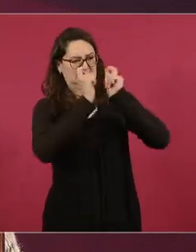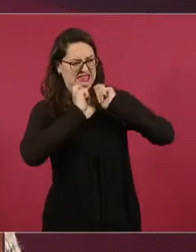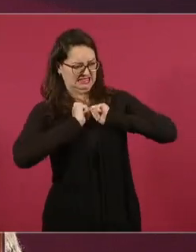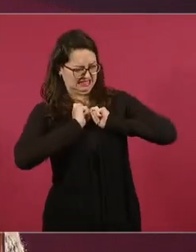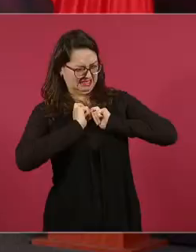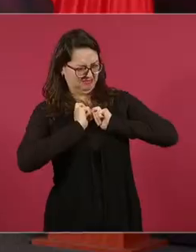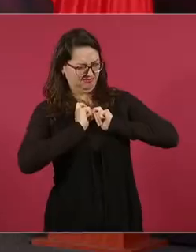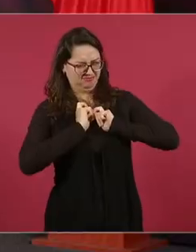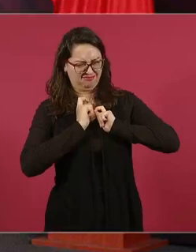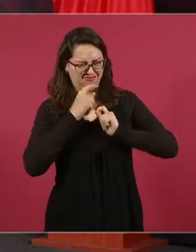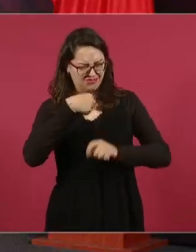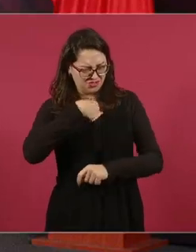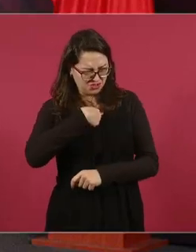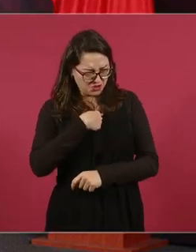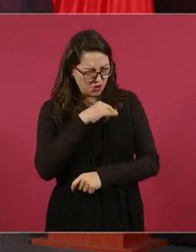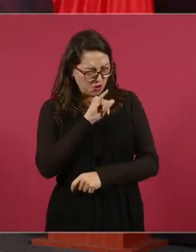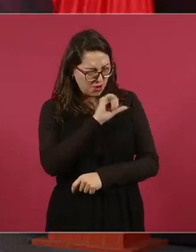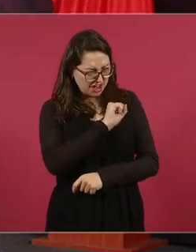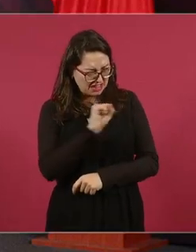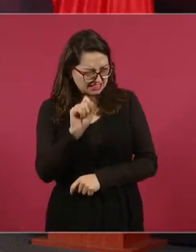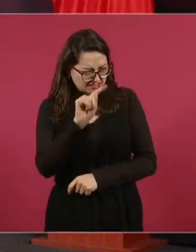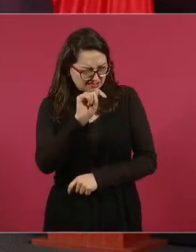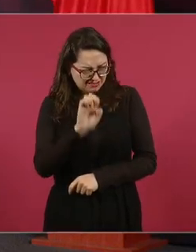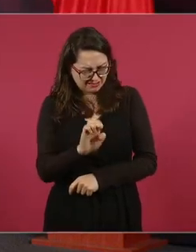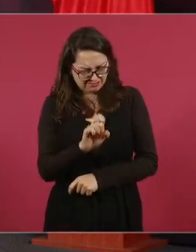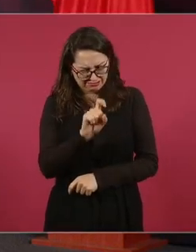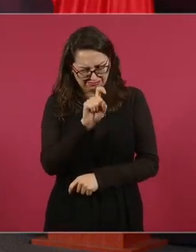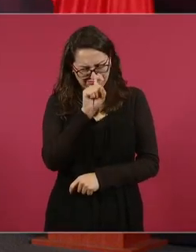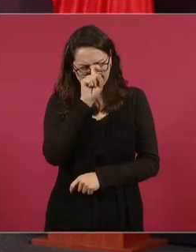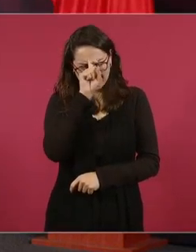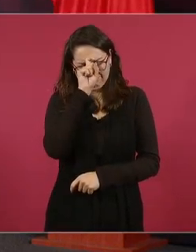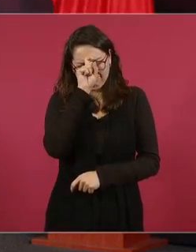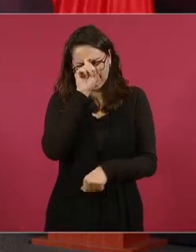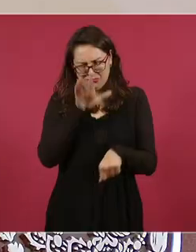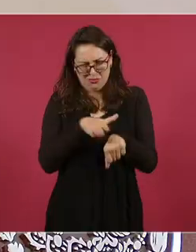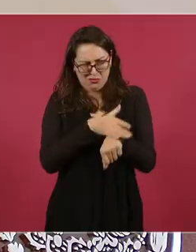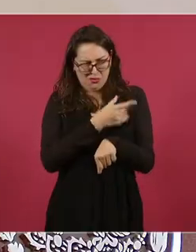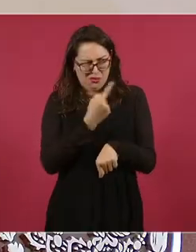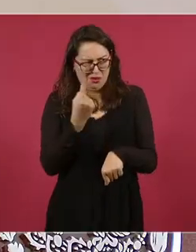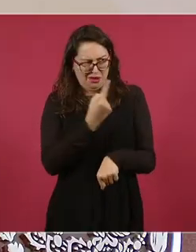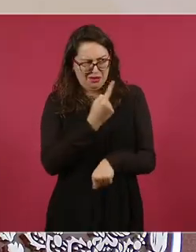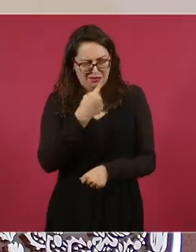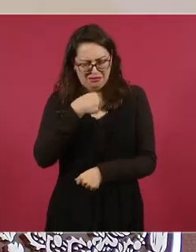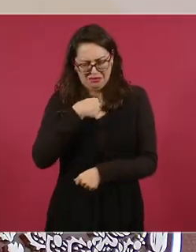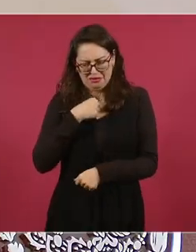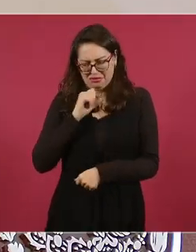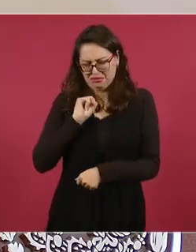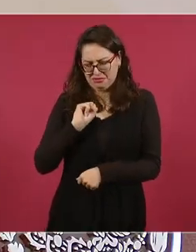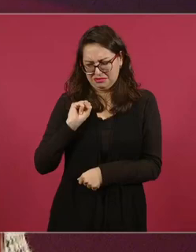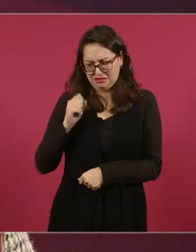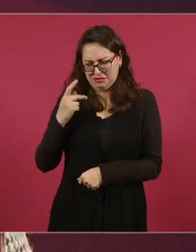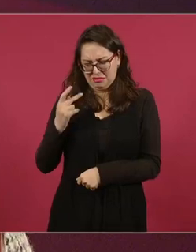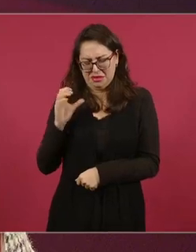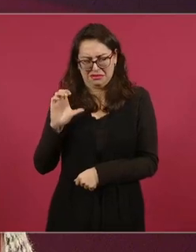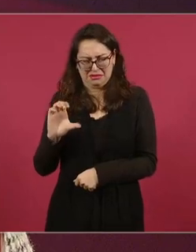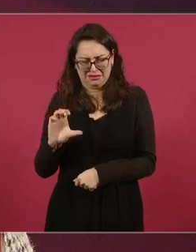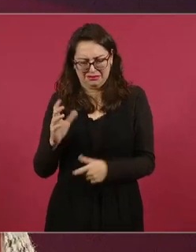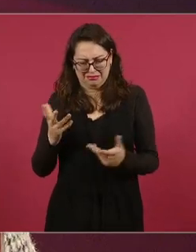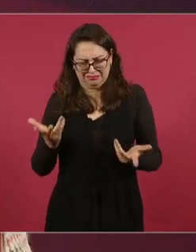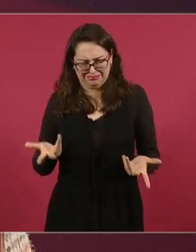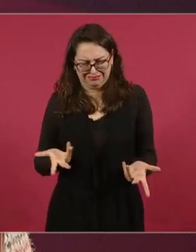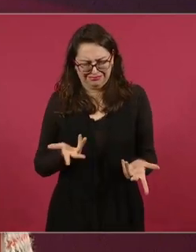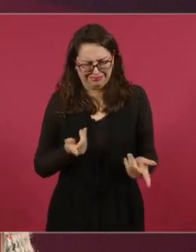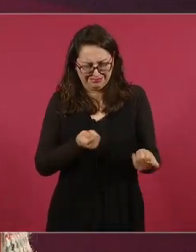de Seguridad, pero cuando ya fuimos avanzando en ver los diferentes rubros y dije, ya entendí,